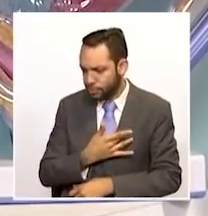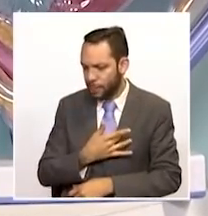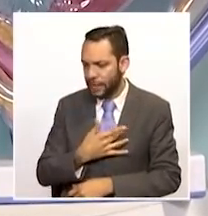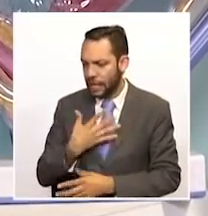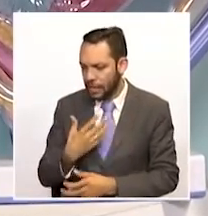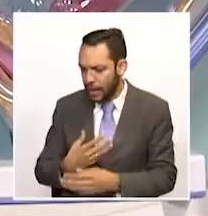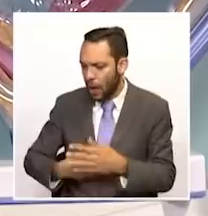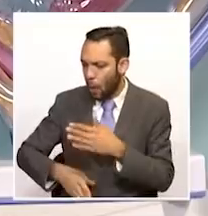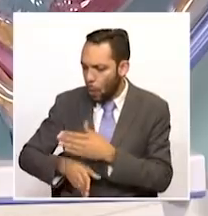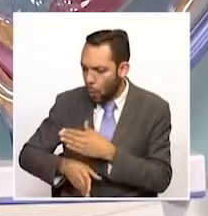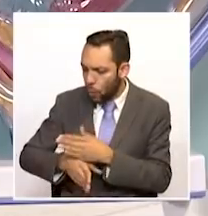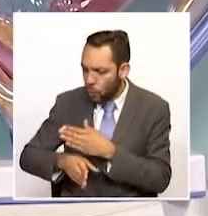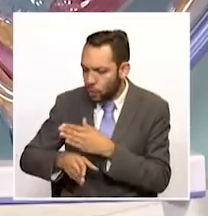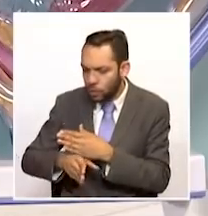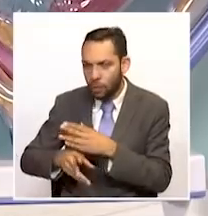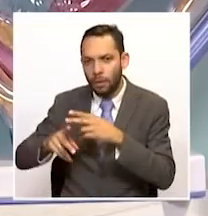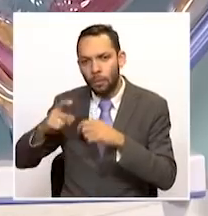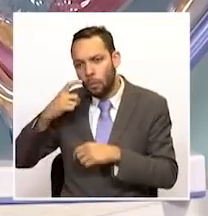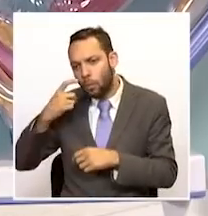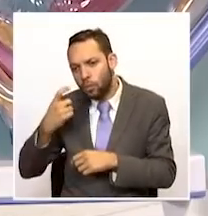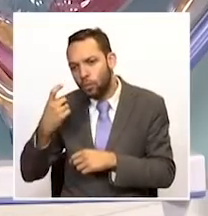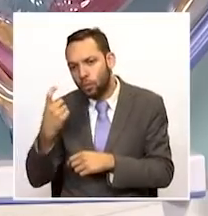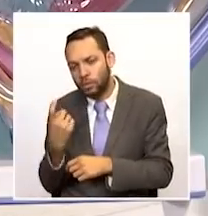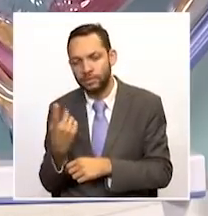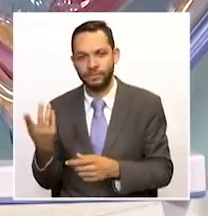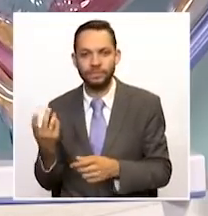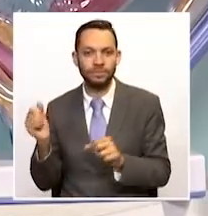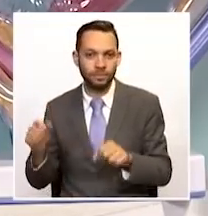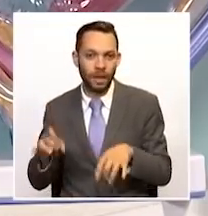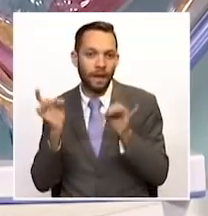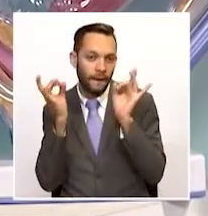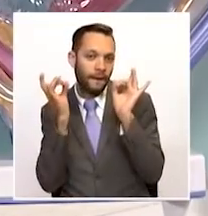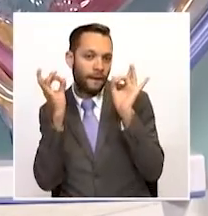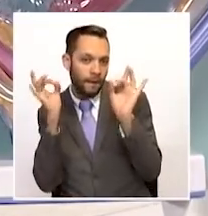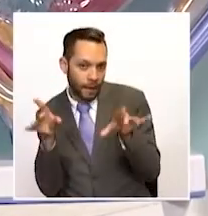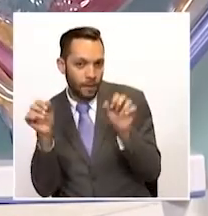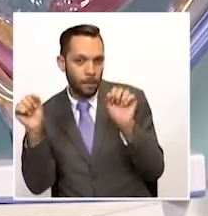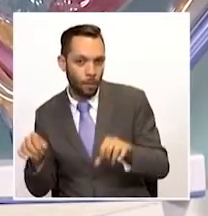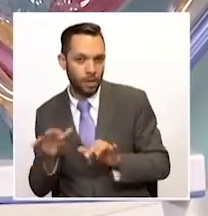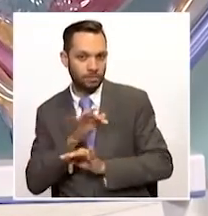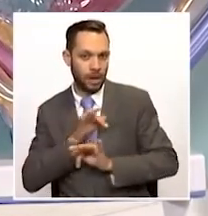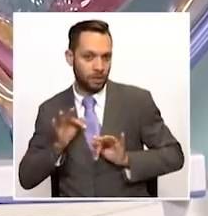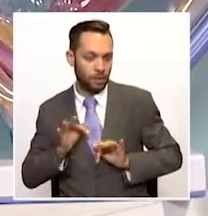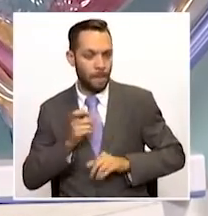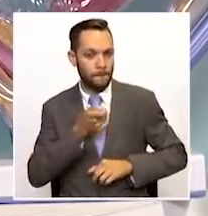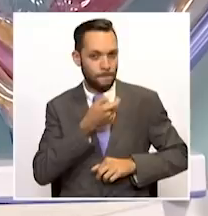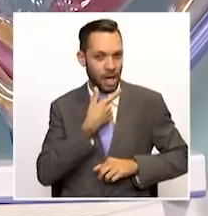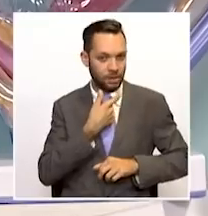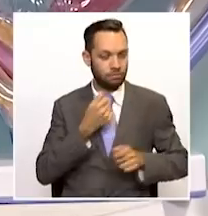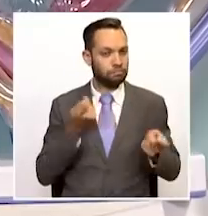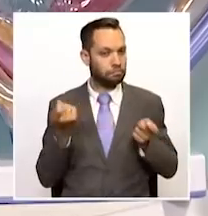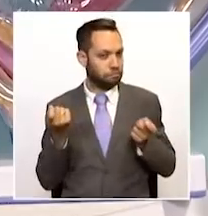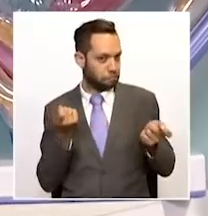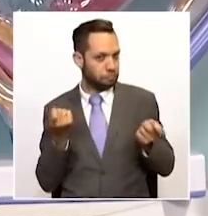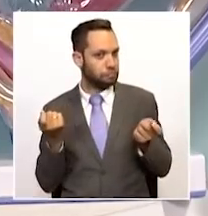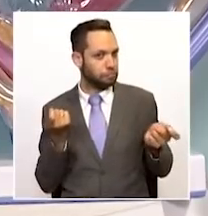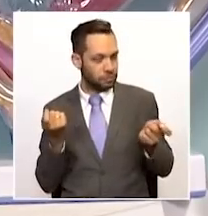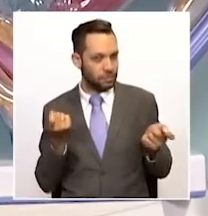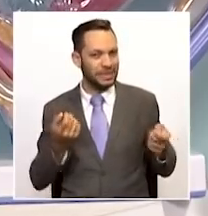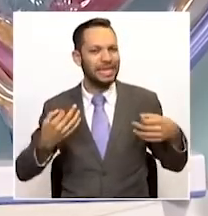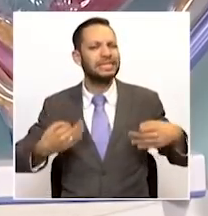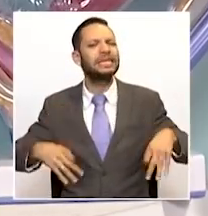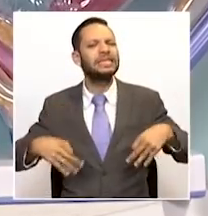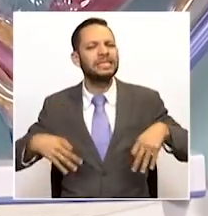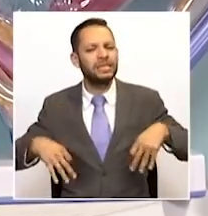ese arte que descubrí que la hipertensión pulmonar pues sí es muy grave pero se puede tratar con medicamentos básicamente y pues como para ponerlo en términos